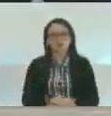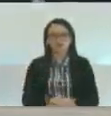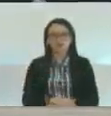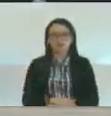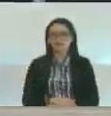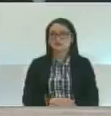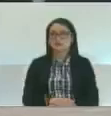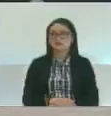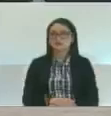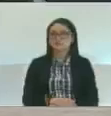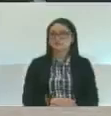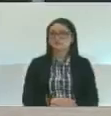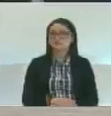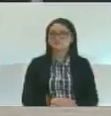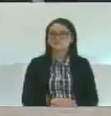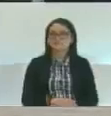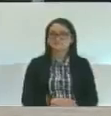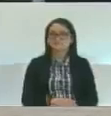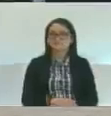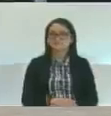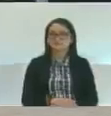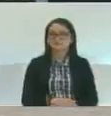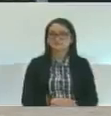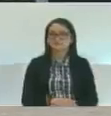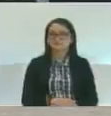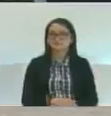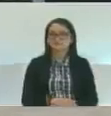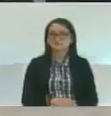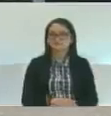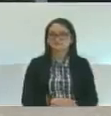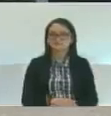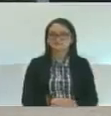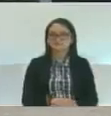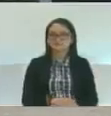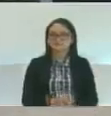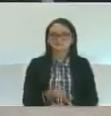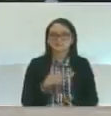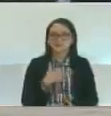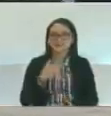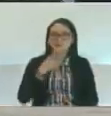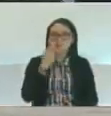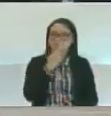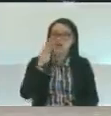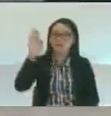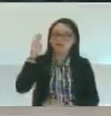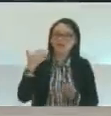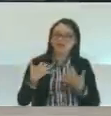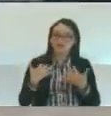estuvo Chávez, compadre, y aquí quiero hacer un juramento.